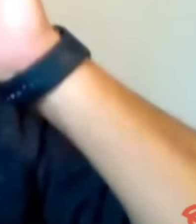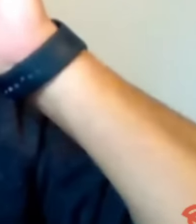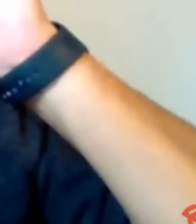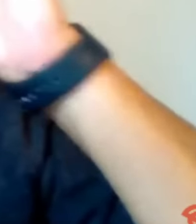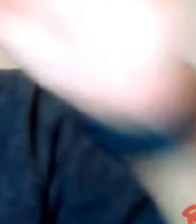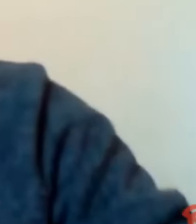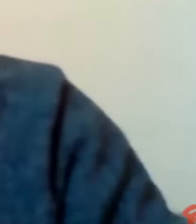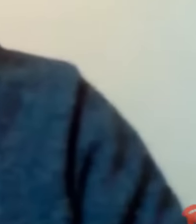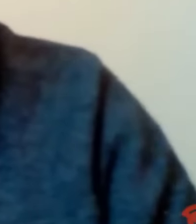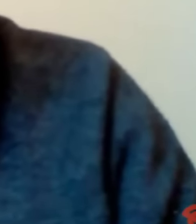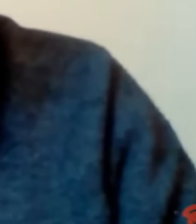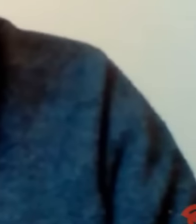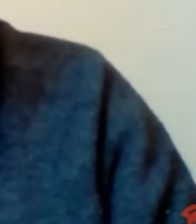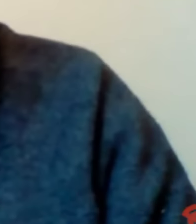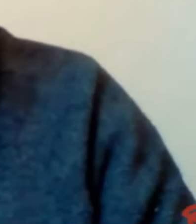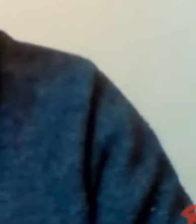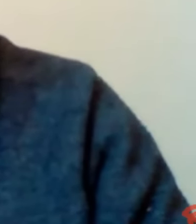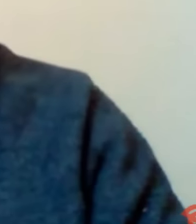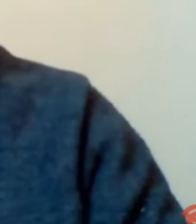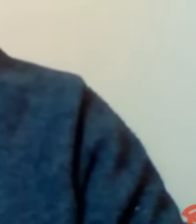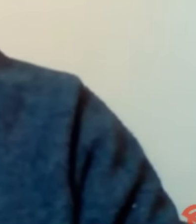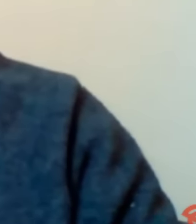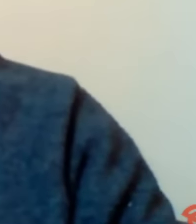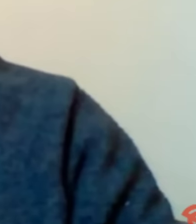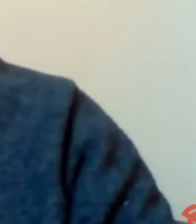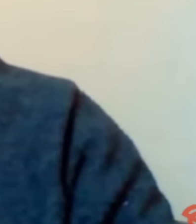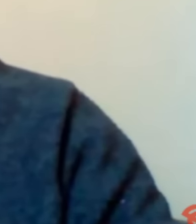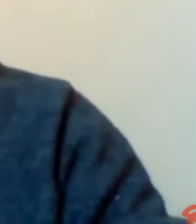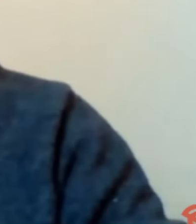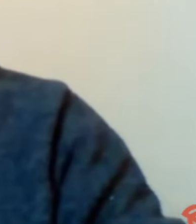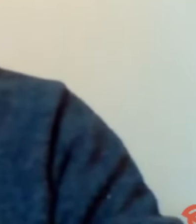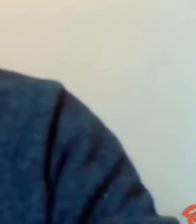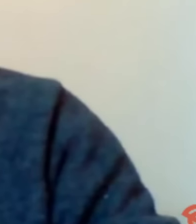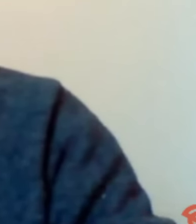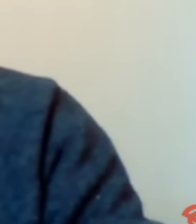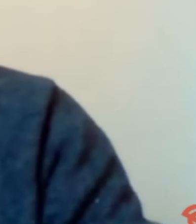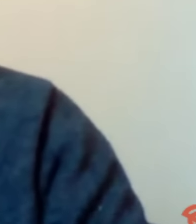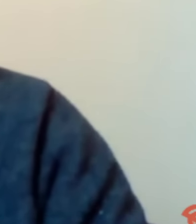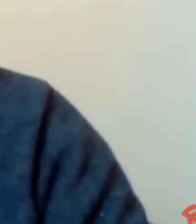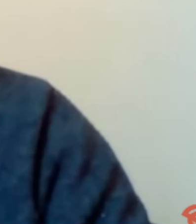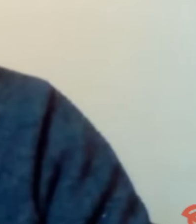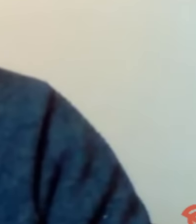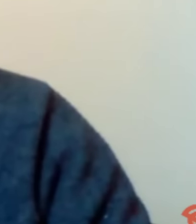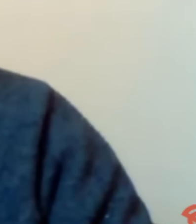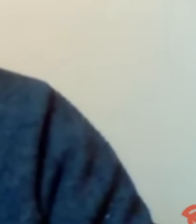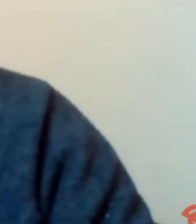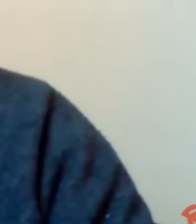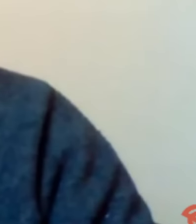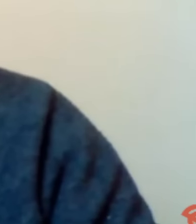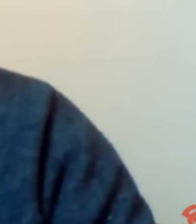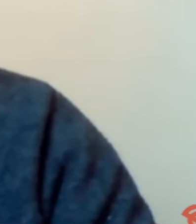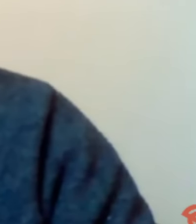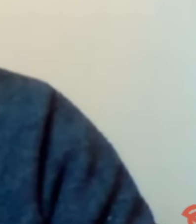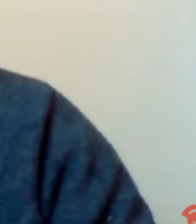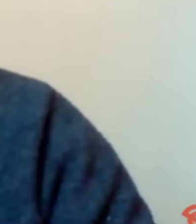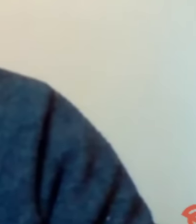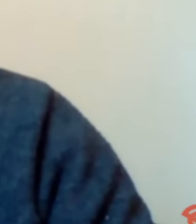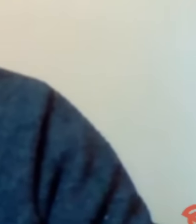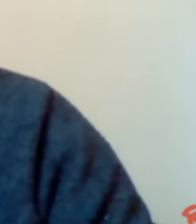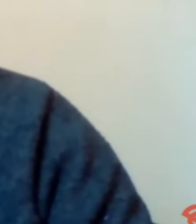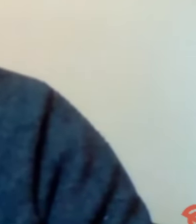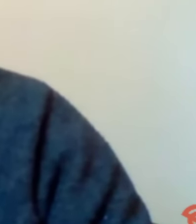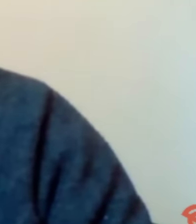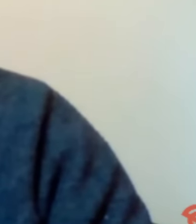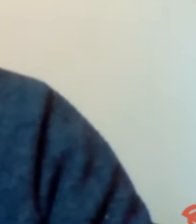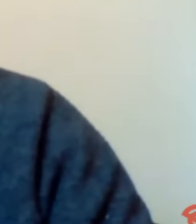muy fuerte, si está preparado, si teme algún tipo de persecución cuando salga de la